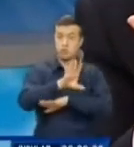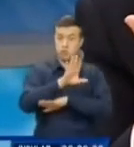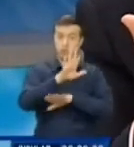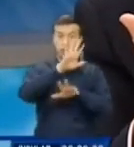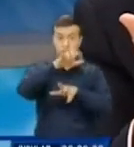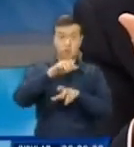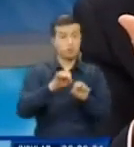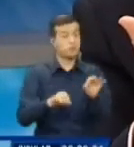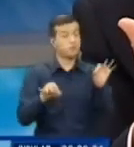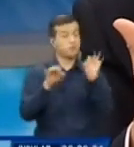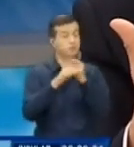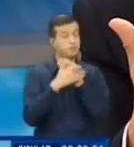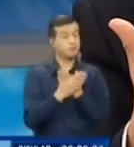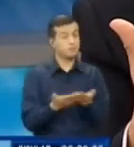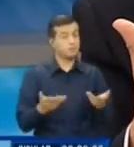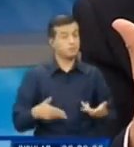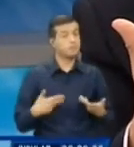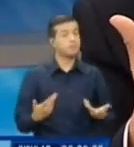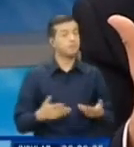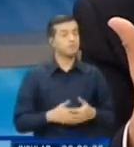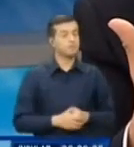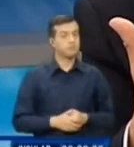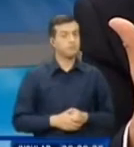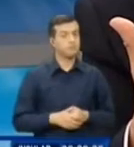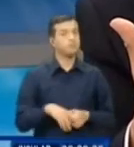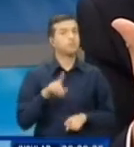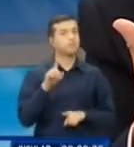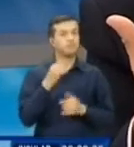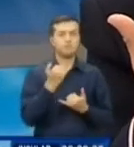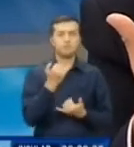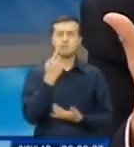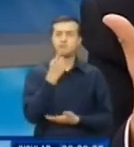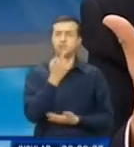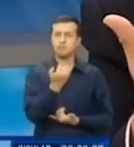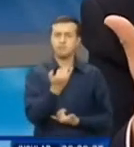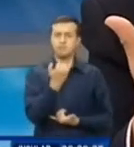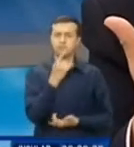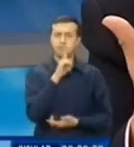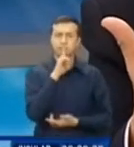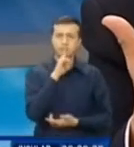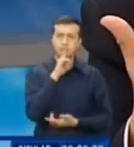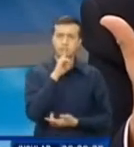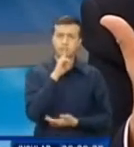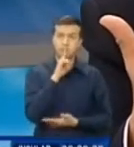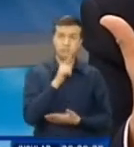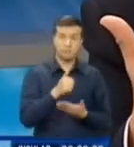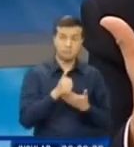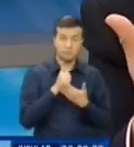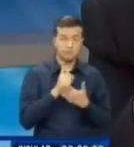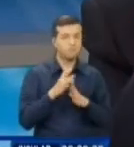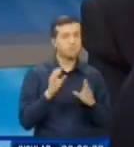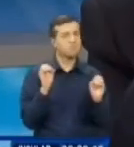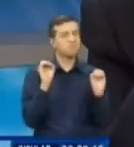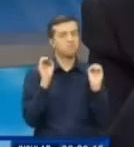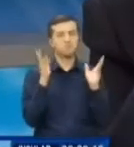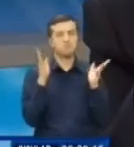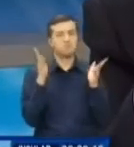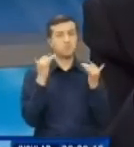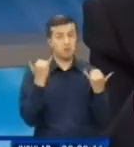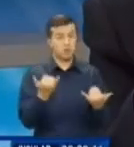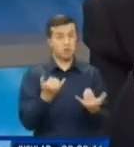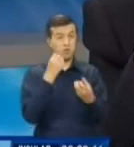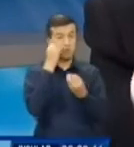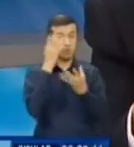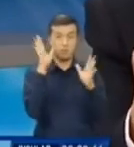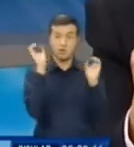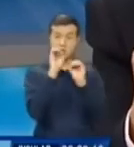importante pero el silencio hoy en día no es rentable lo que no se comunica